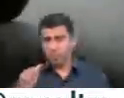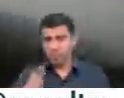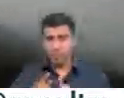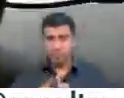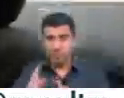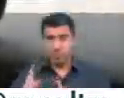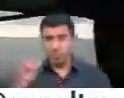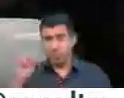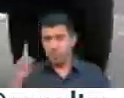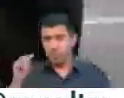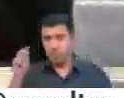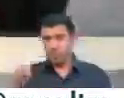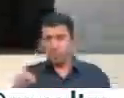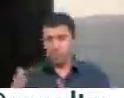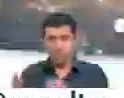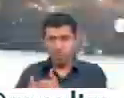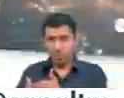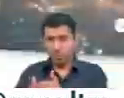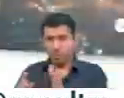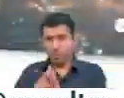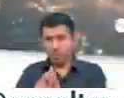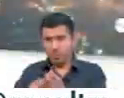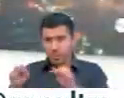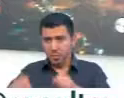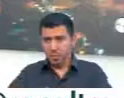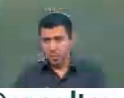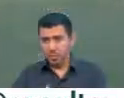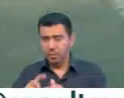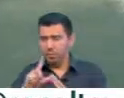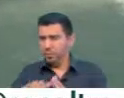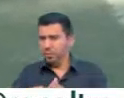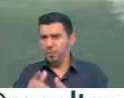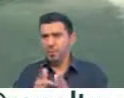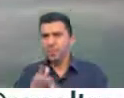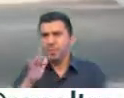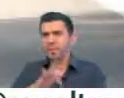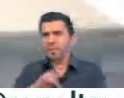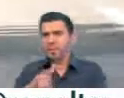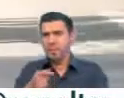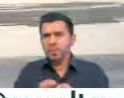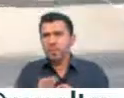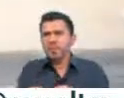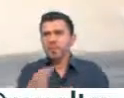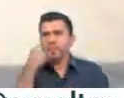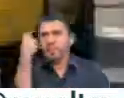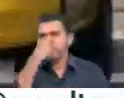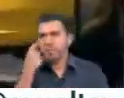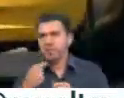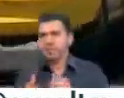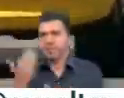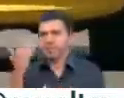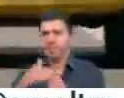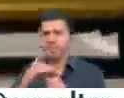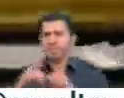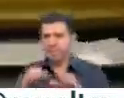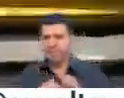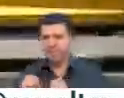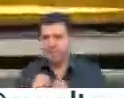y al certificar nos si empezamos a sancionar en septiembre se adelantarán nuevos operativos en toda el área